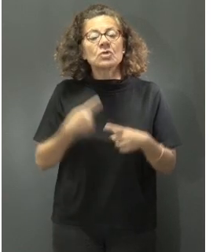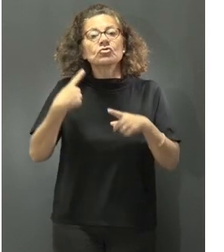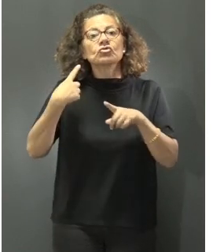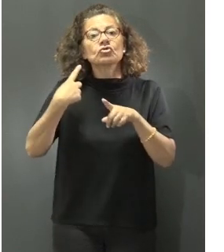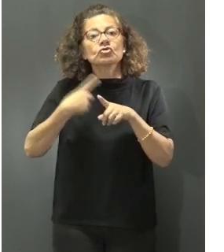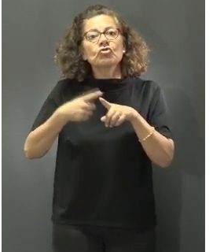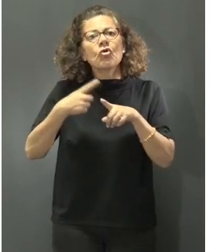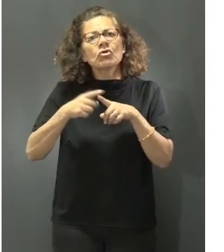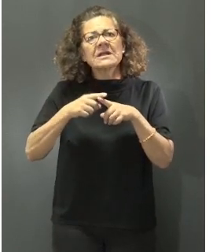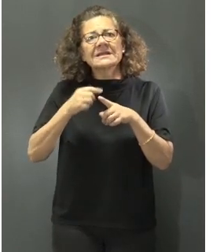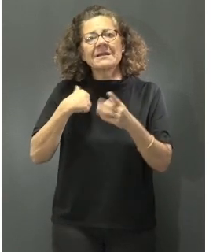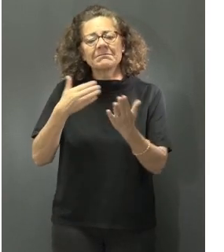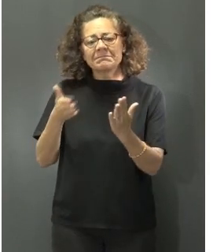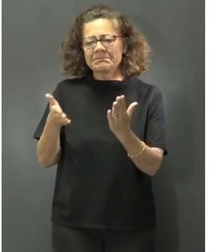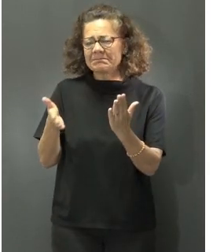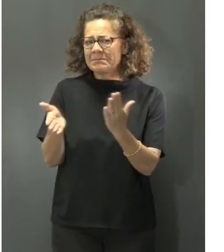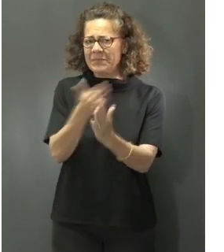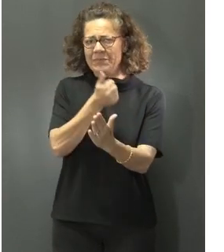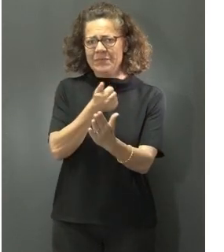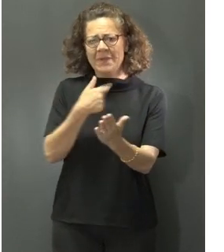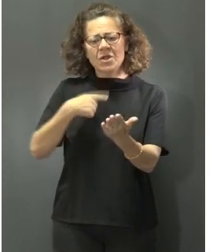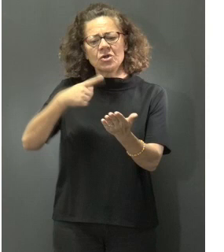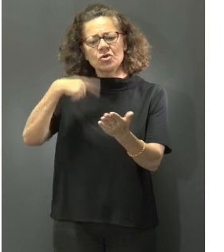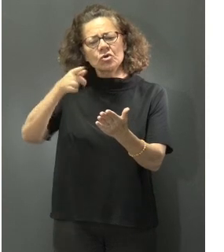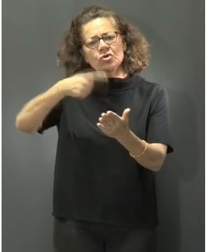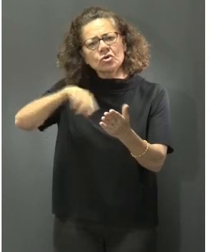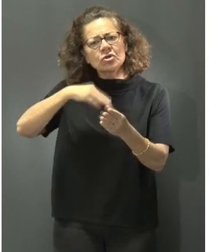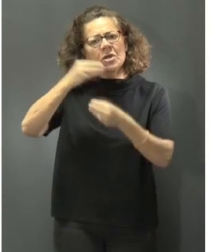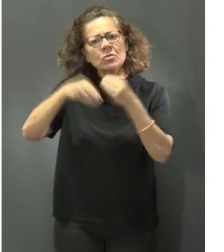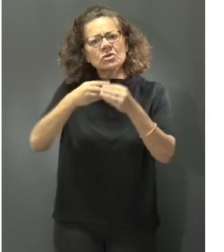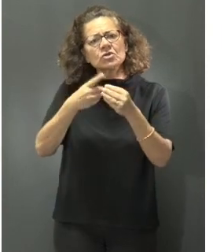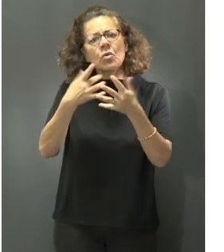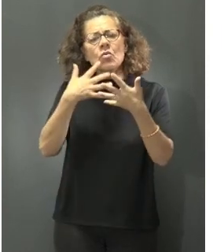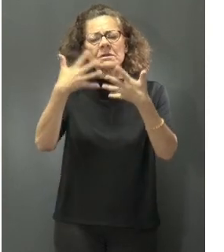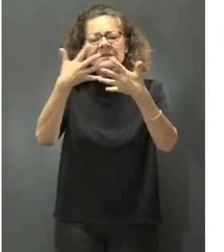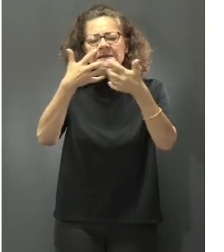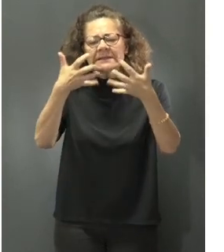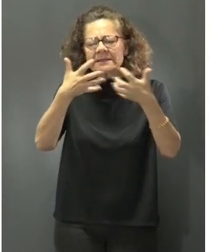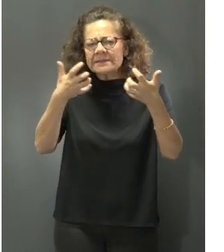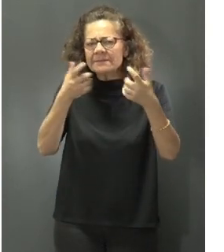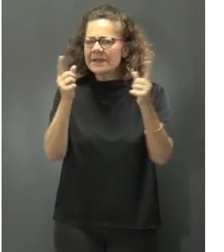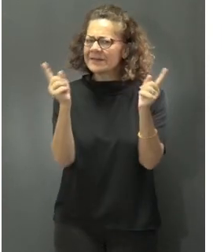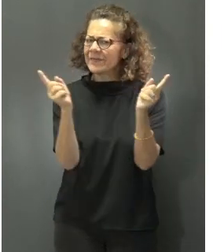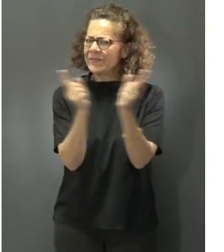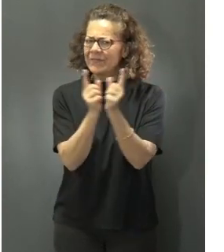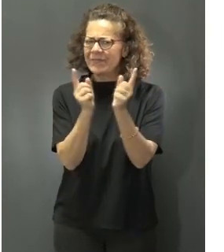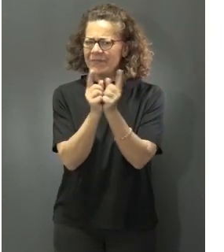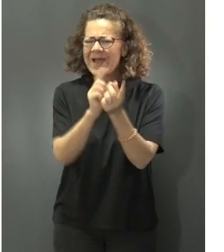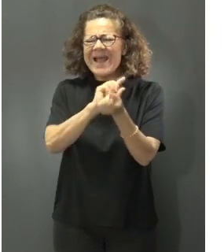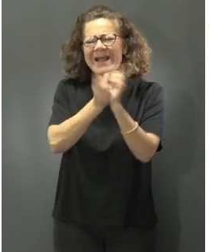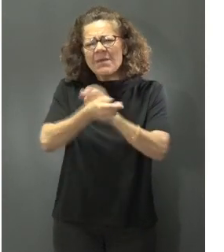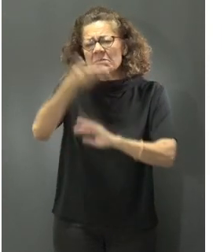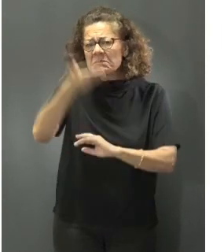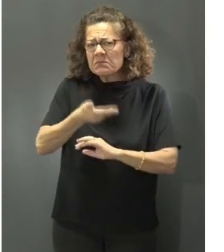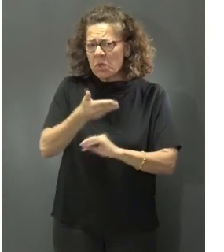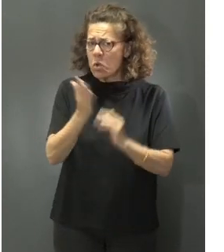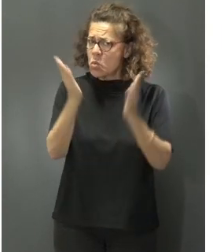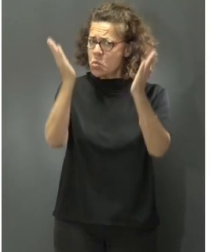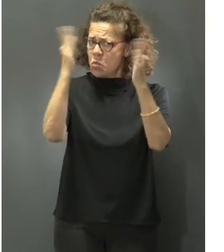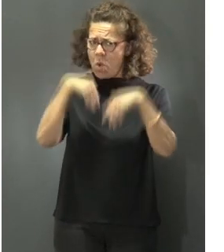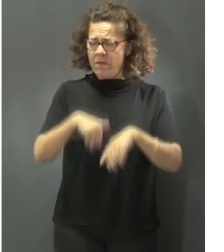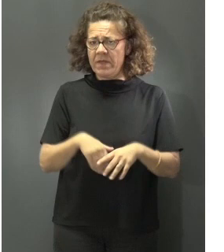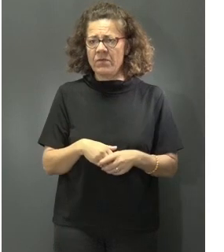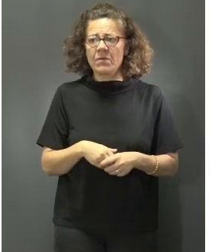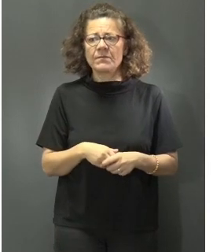se han eliminado. Es decir, hemos hecho un ejercicio de simplificación. Grandes cambios no ha habido.